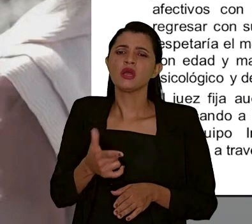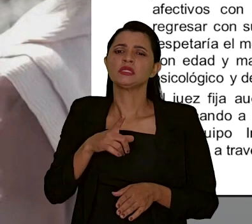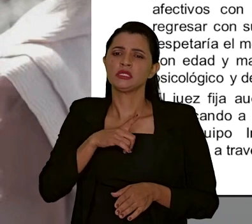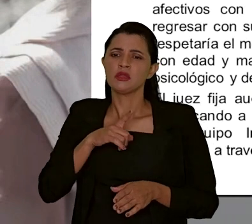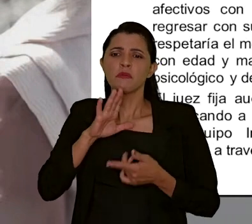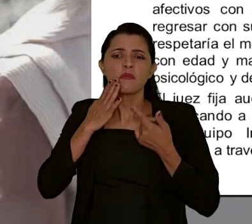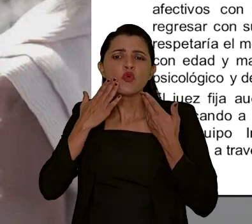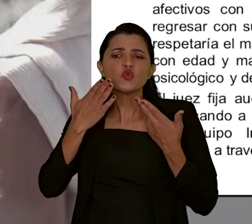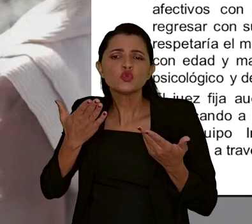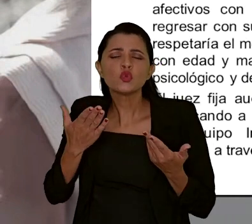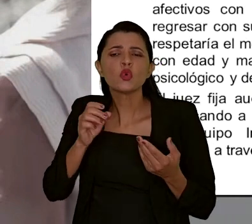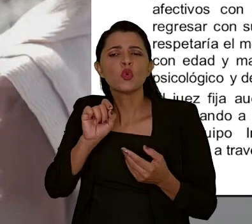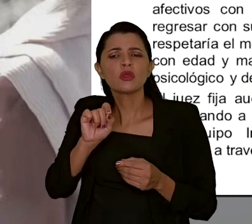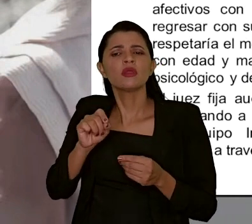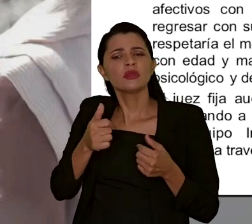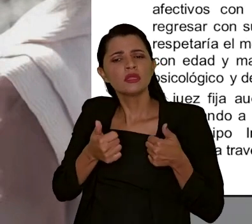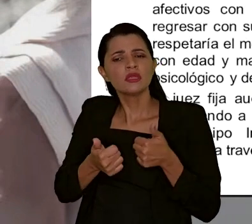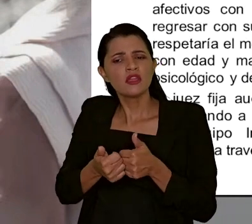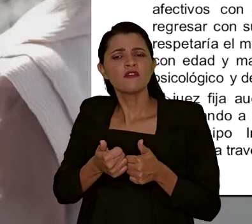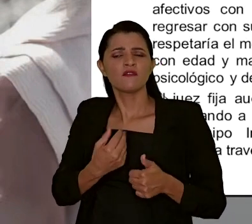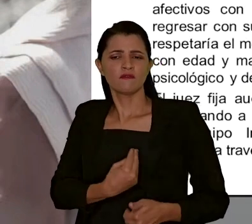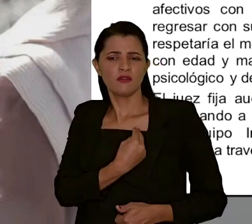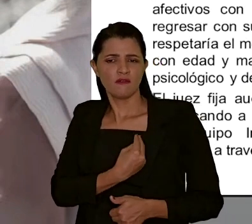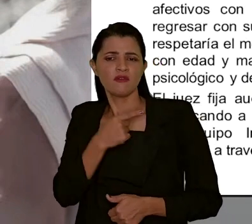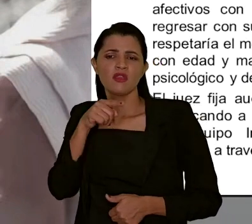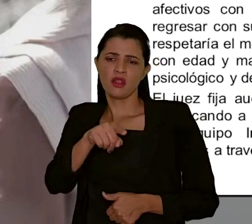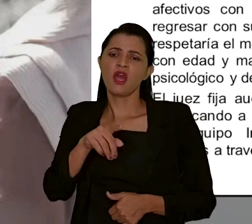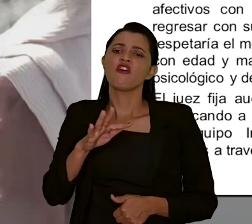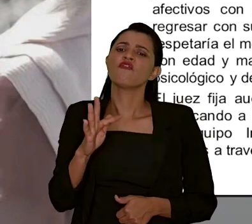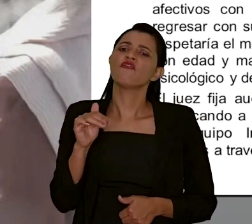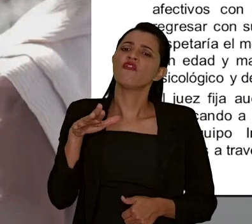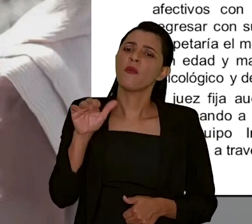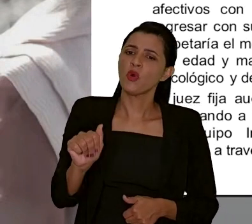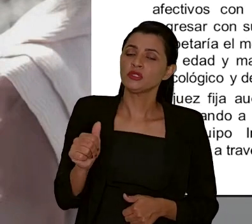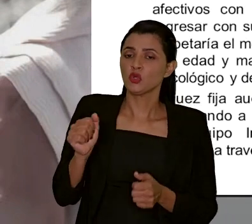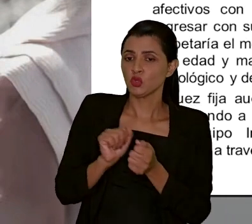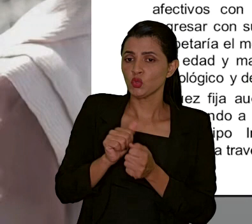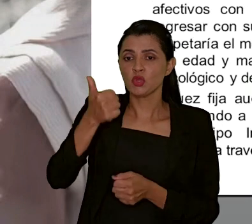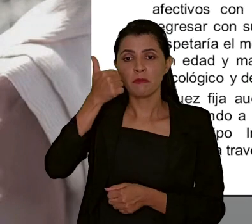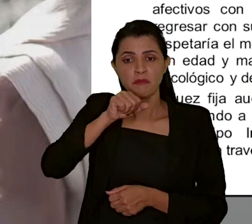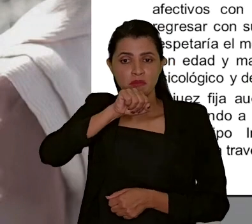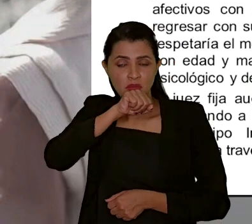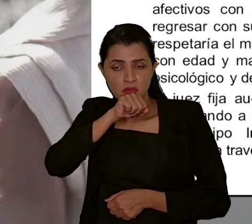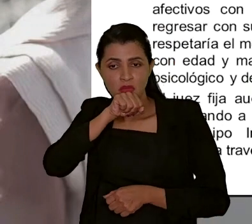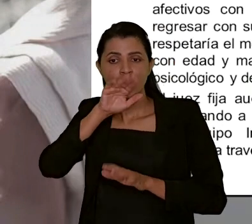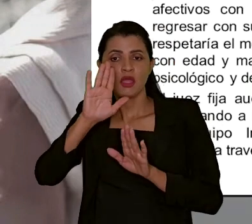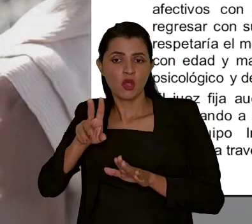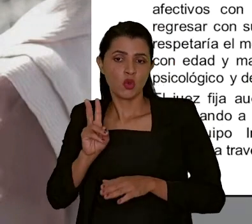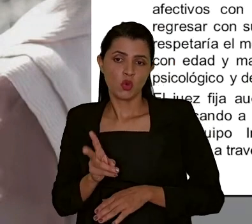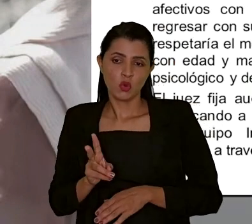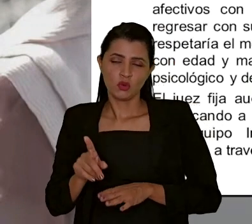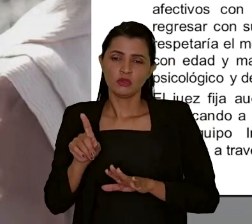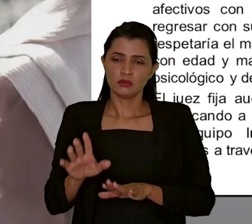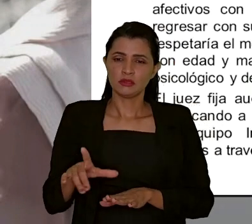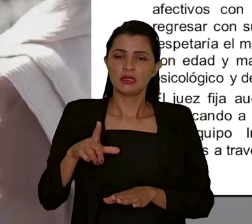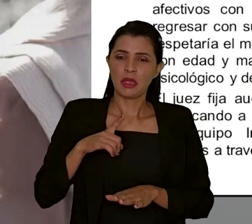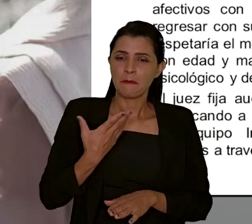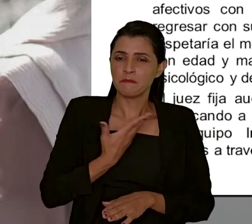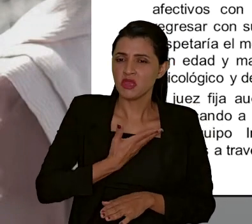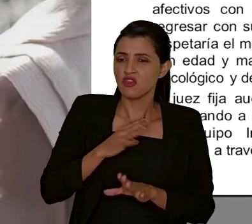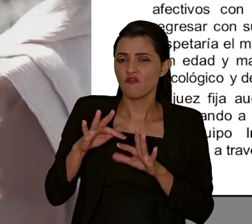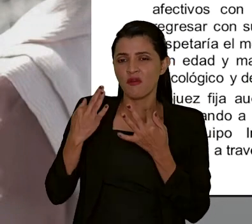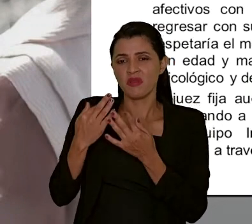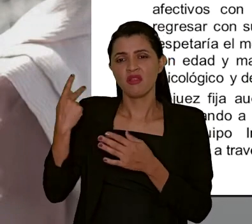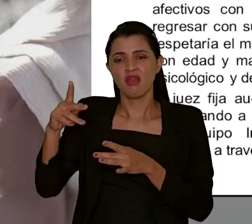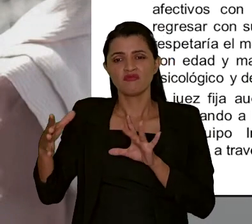manifestado claramente querer seguir viviendo en la provincia de Formosa junto a su madre, donde ha formado vínculos afectivos con amigos y